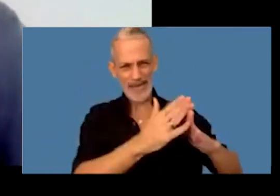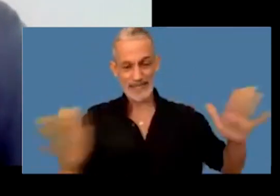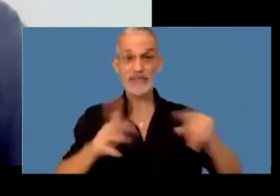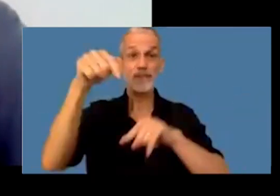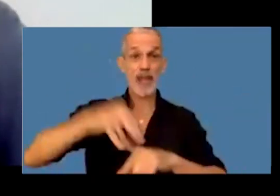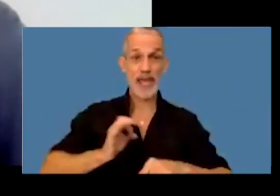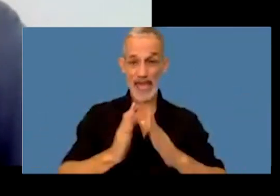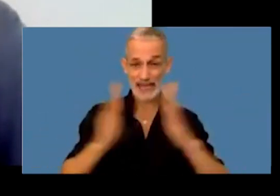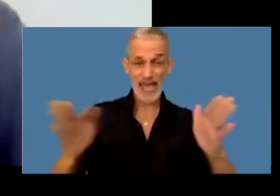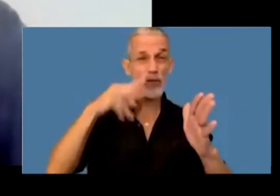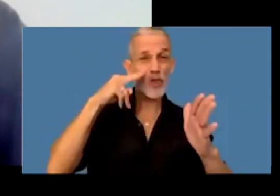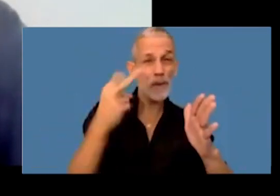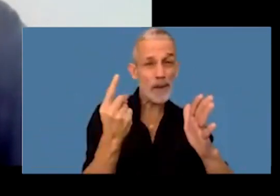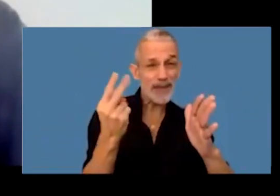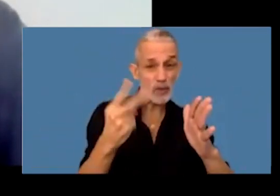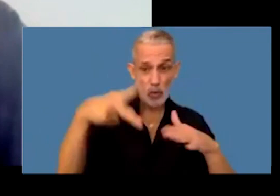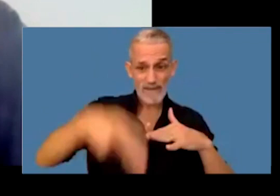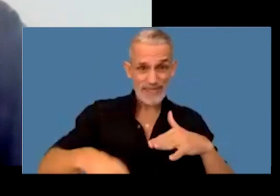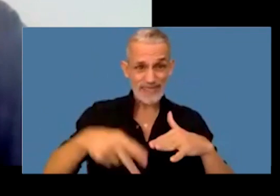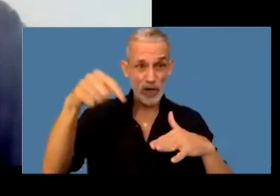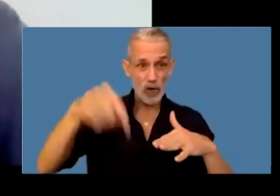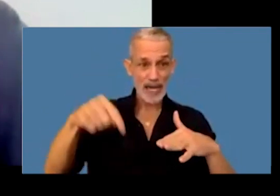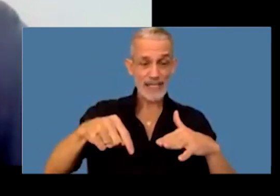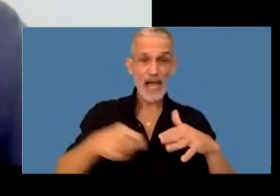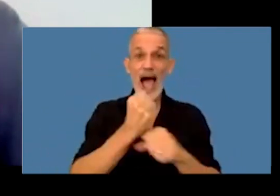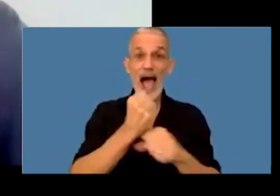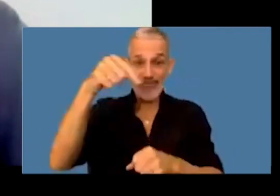los que vencieron hasta el día de hoy, se